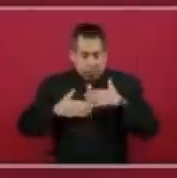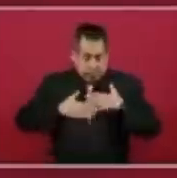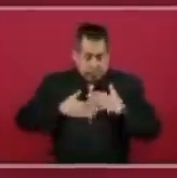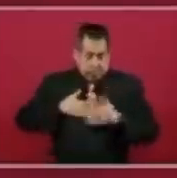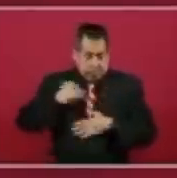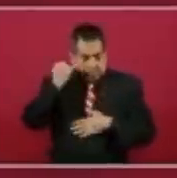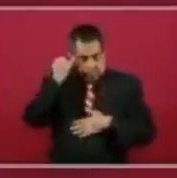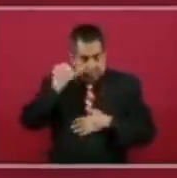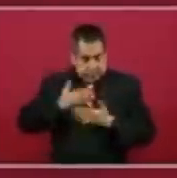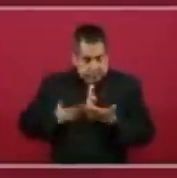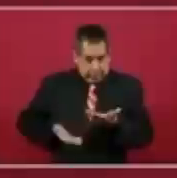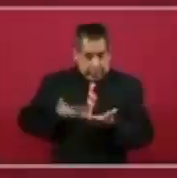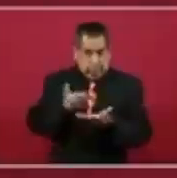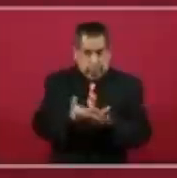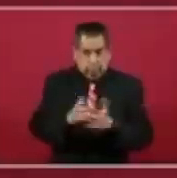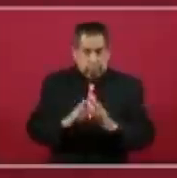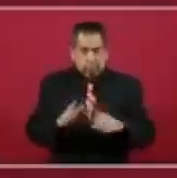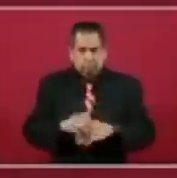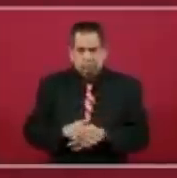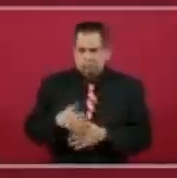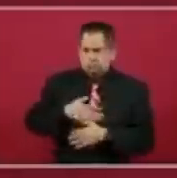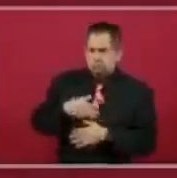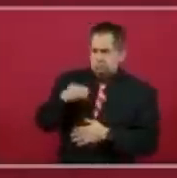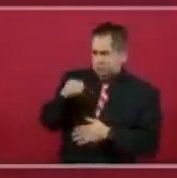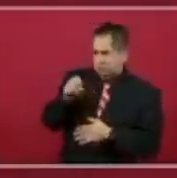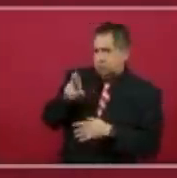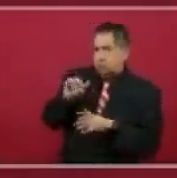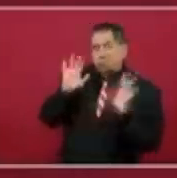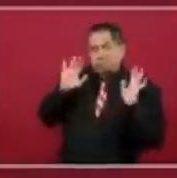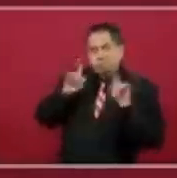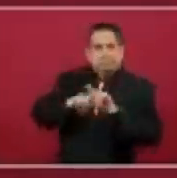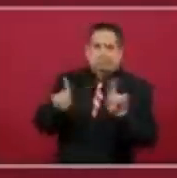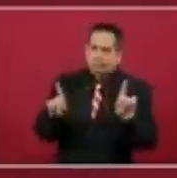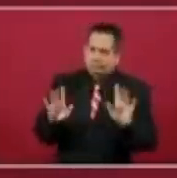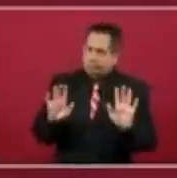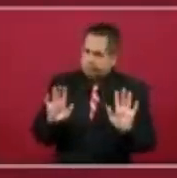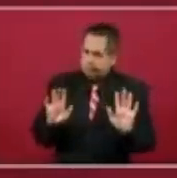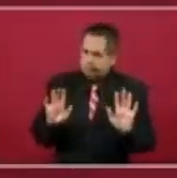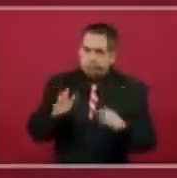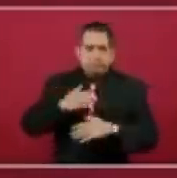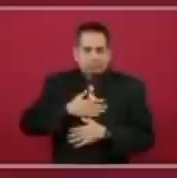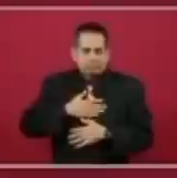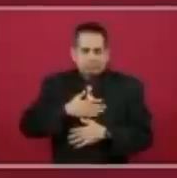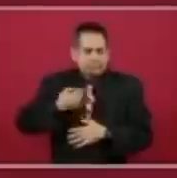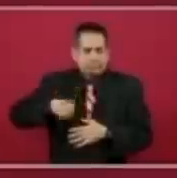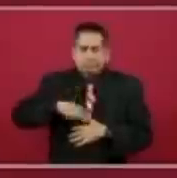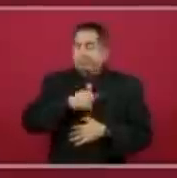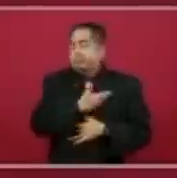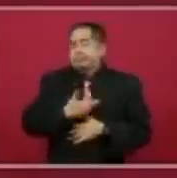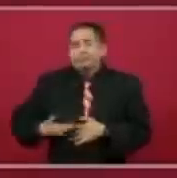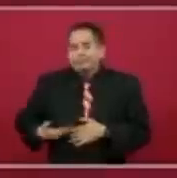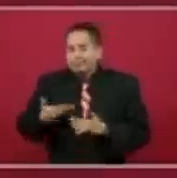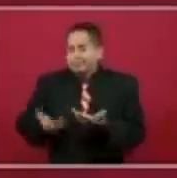nuestra. Es de Morena. Ah, bueno, sí. Pero nosotros no